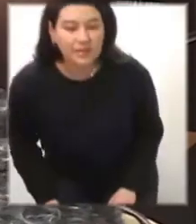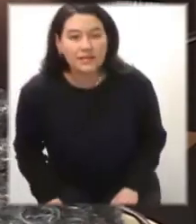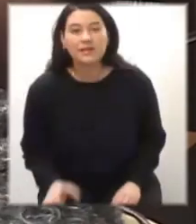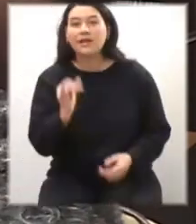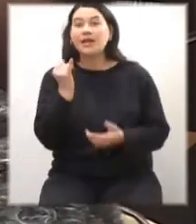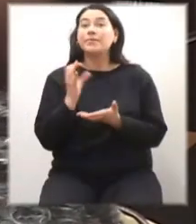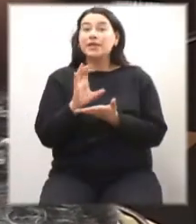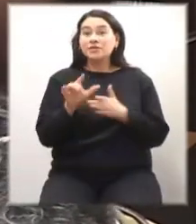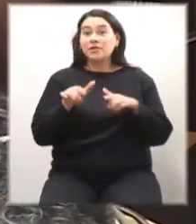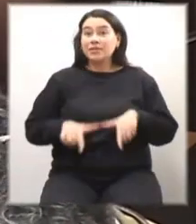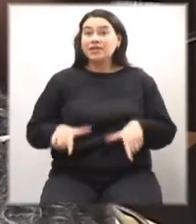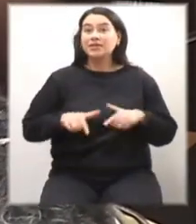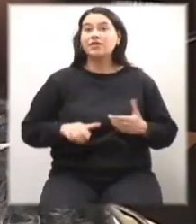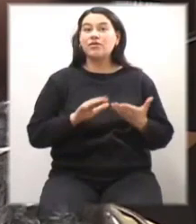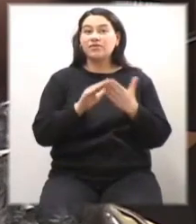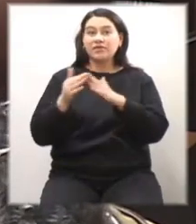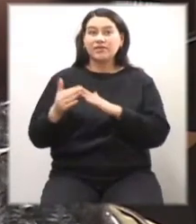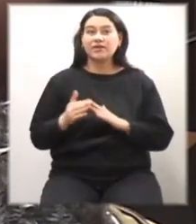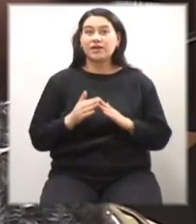Vivienda